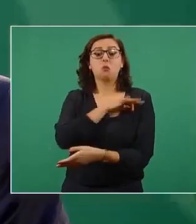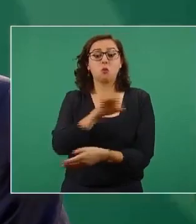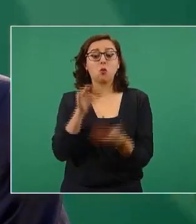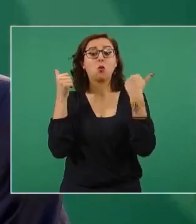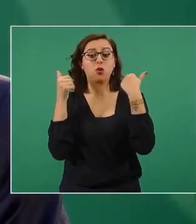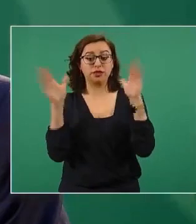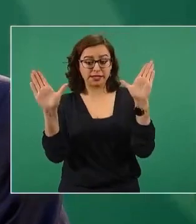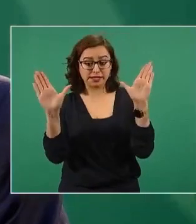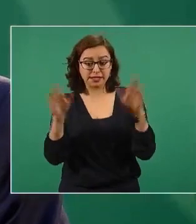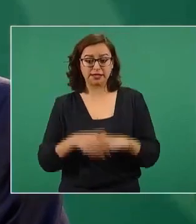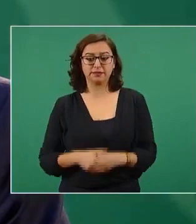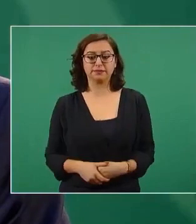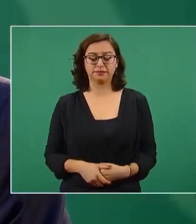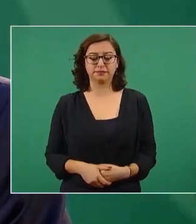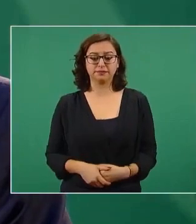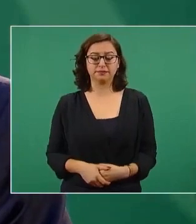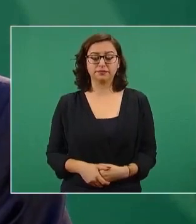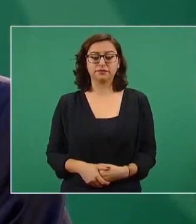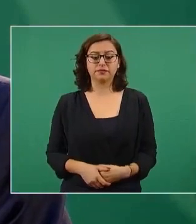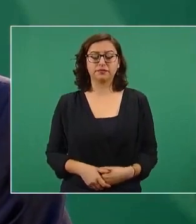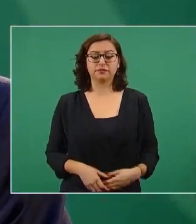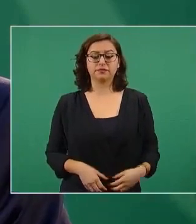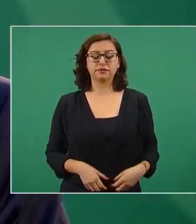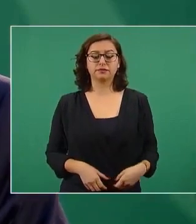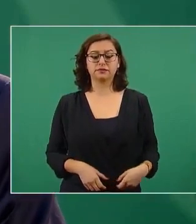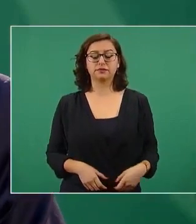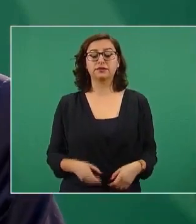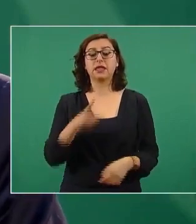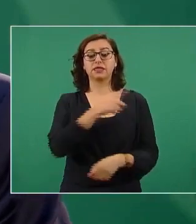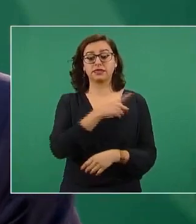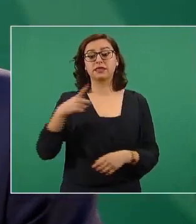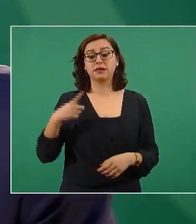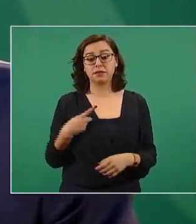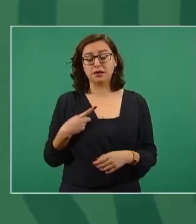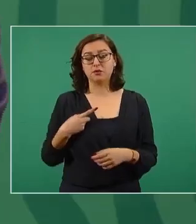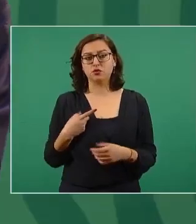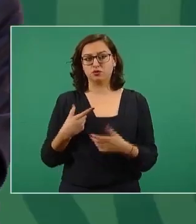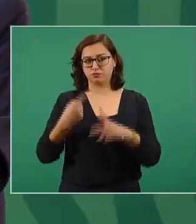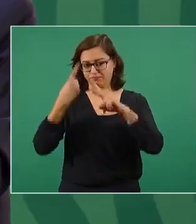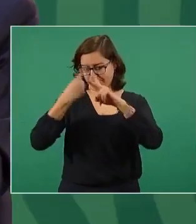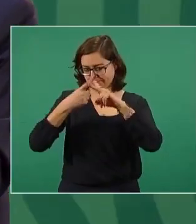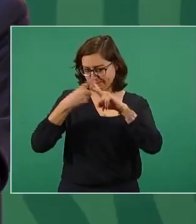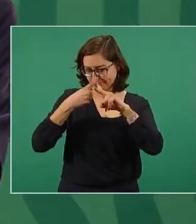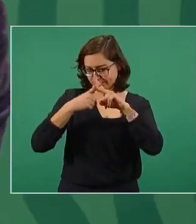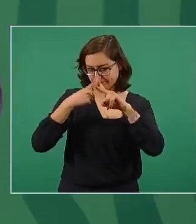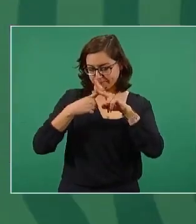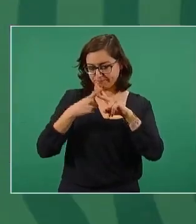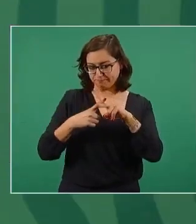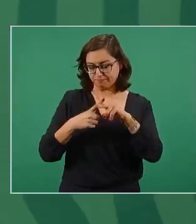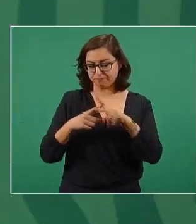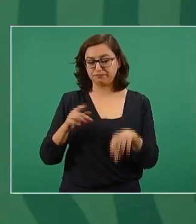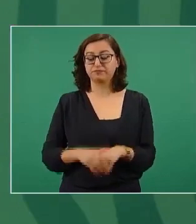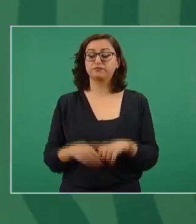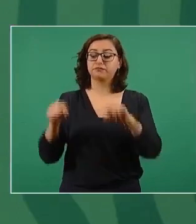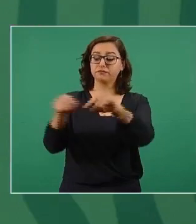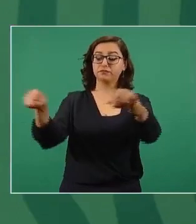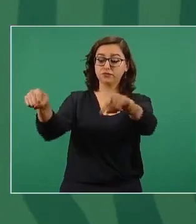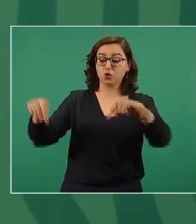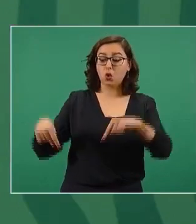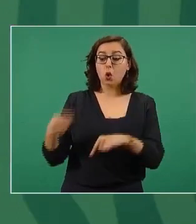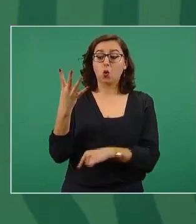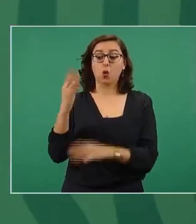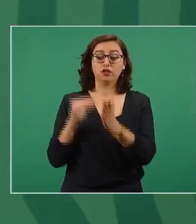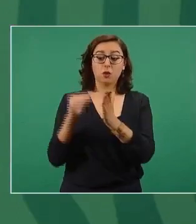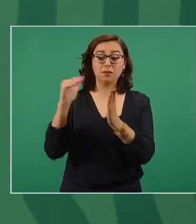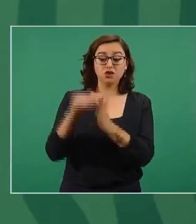tomemos en cuenta que con cuatro millones de hectáreas de árboles se